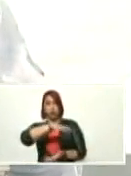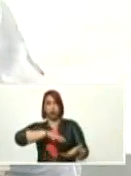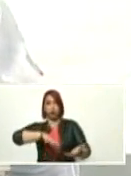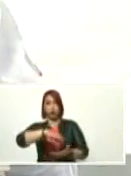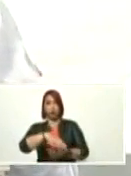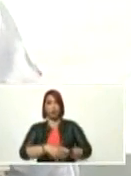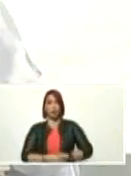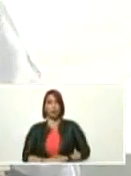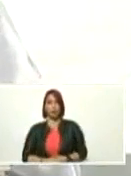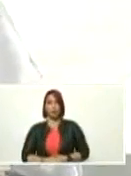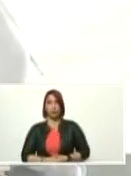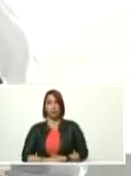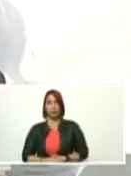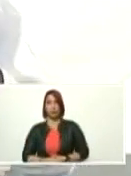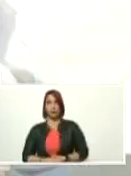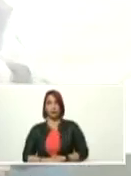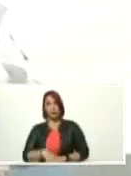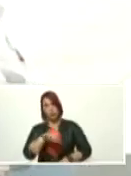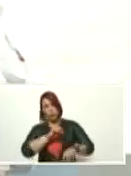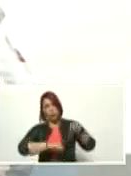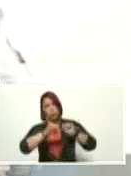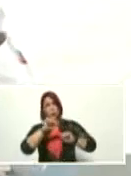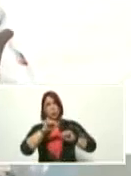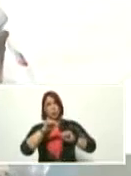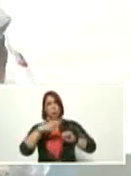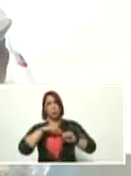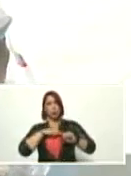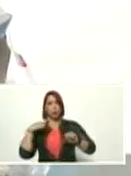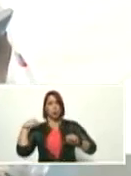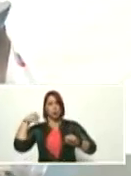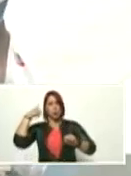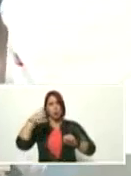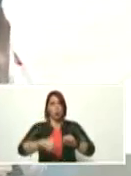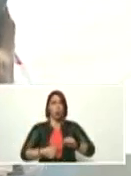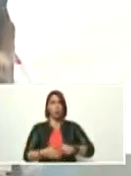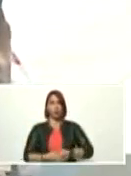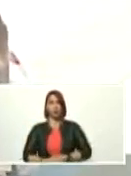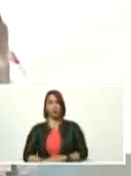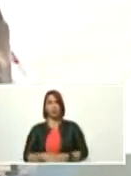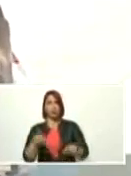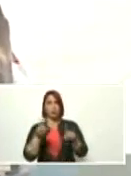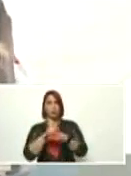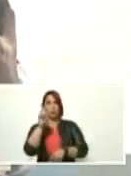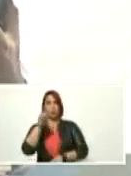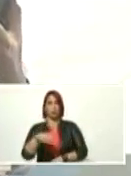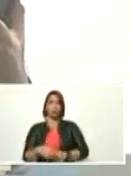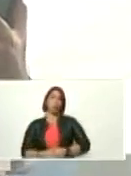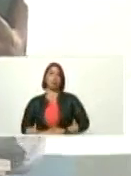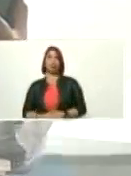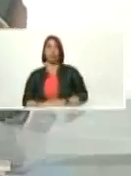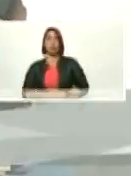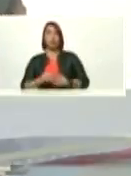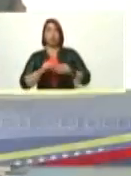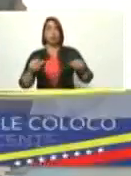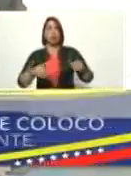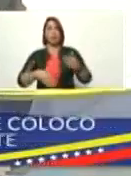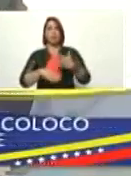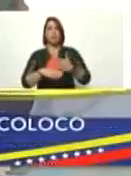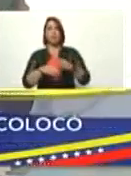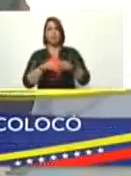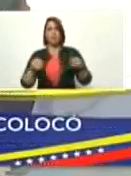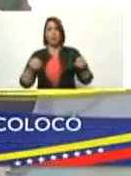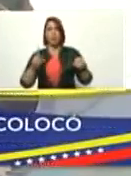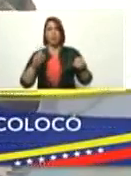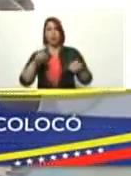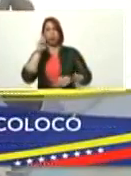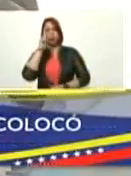hijos e hijas de la rebelión. De ahí venimos nosotros. Igualmente, revista Tierra Firme. Ah,